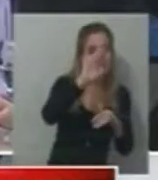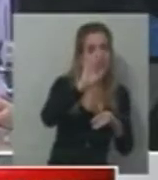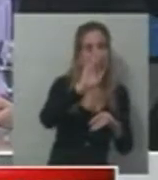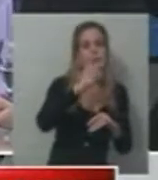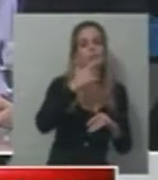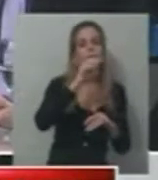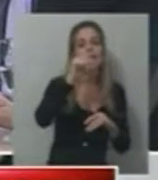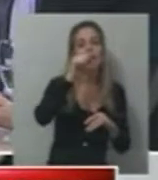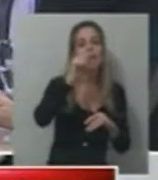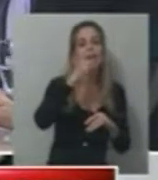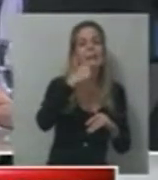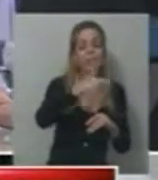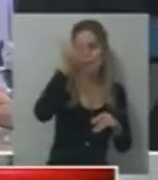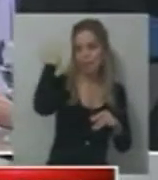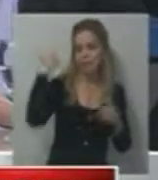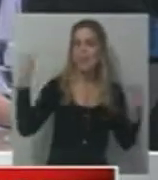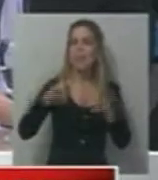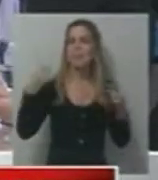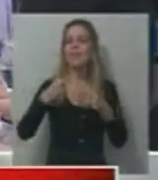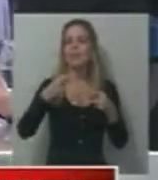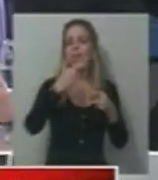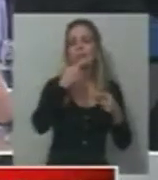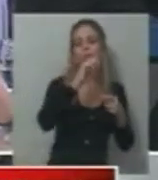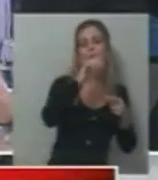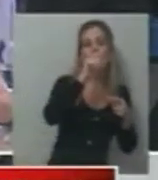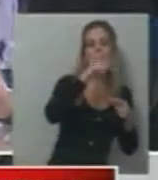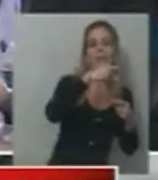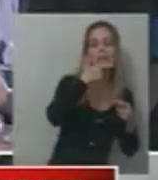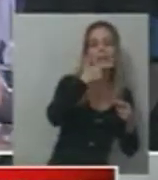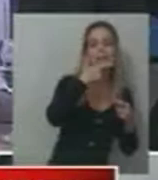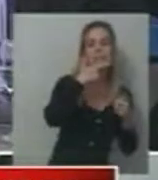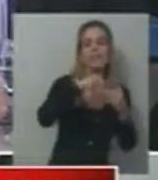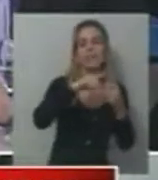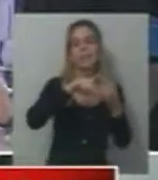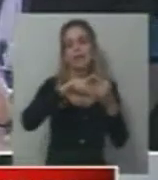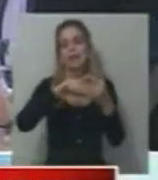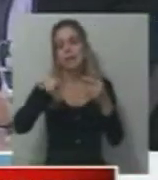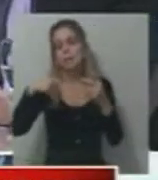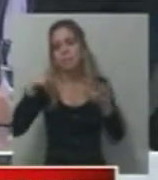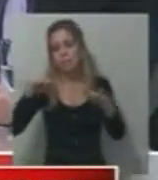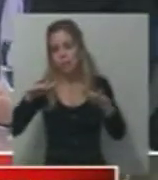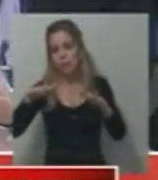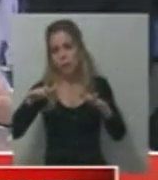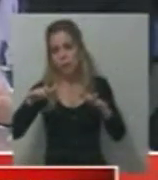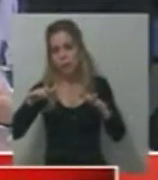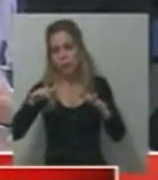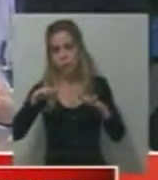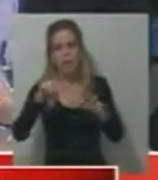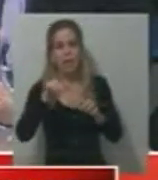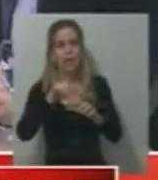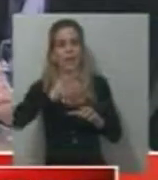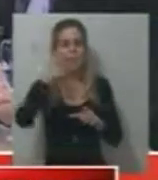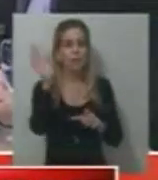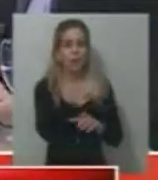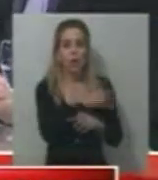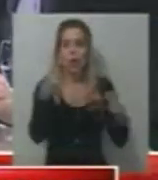debate fue parejo el otro día en nuestro canal colega de la competencia, fue muy parecta, tampoco fue un buen debate. Digo, ninguno de los debates que se dieron